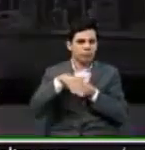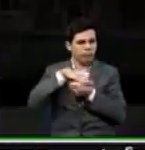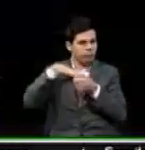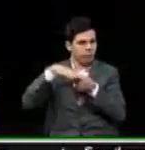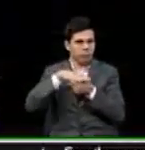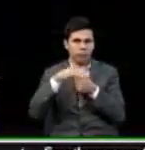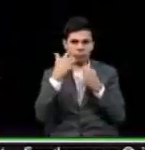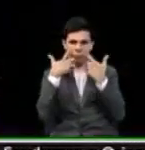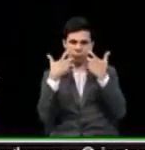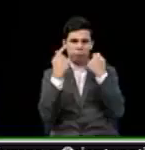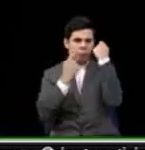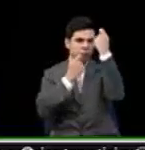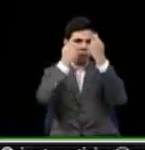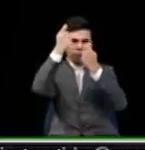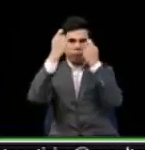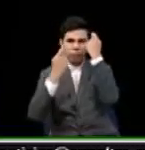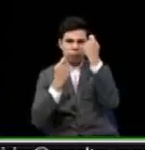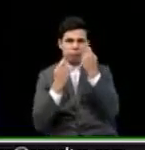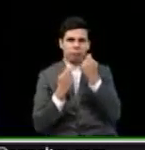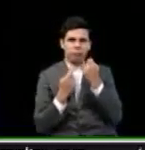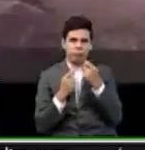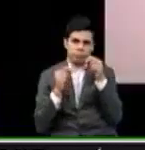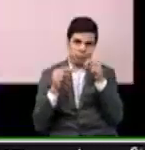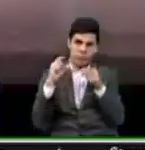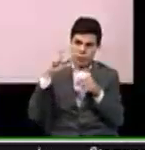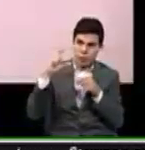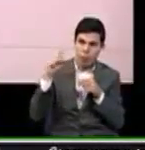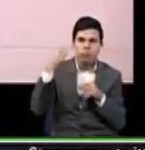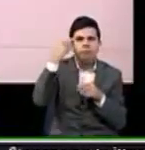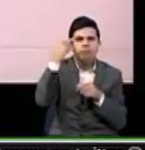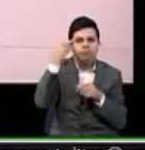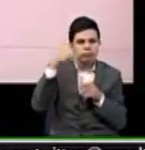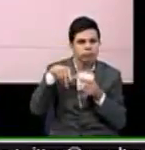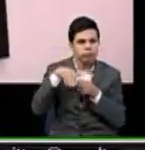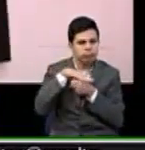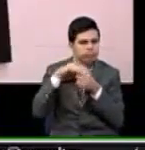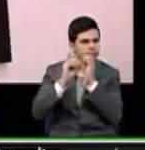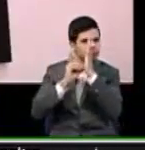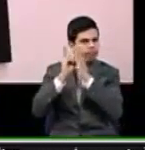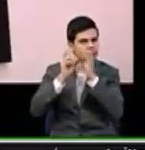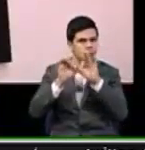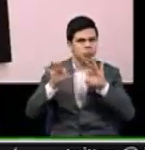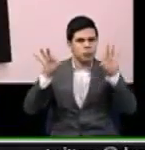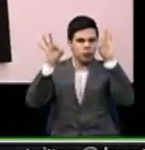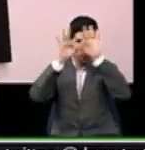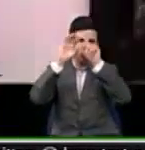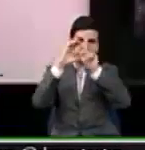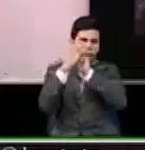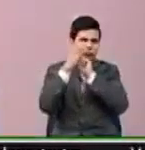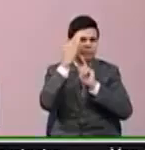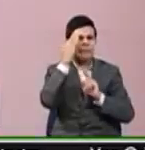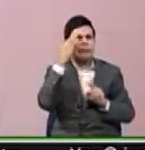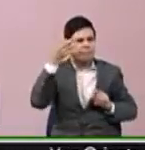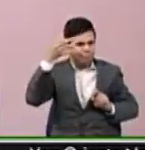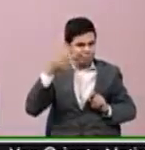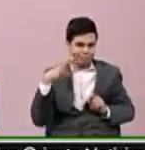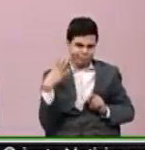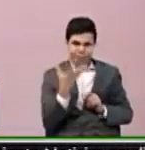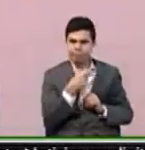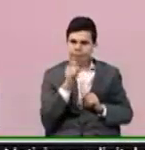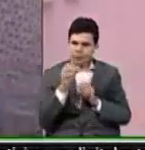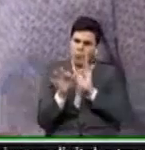de comercio, ¿no? Para el Cúcuta siempre será una ciudad de gran desarrollo cultural y está convencido que todos debemos